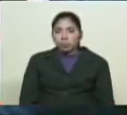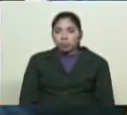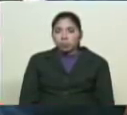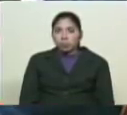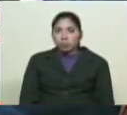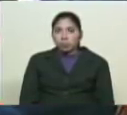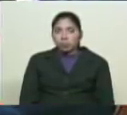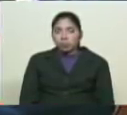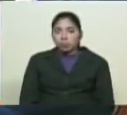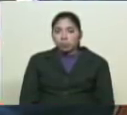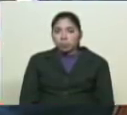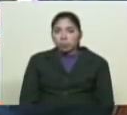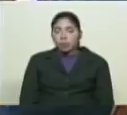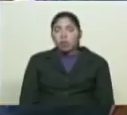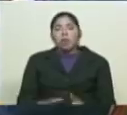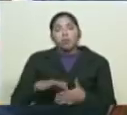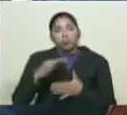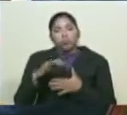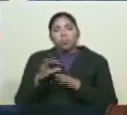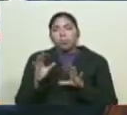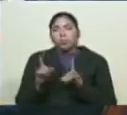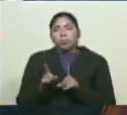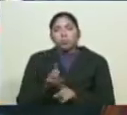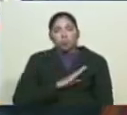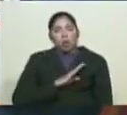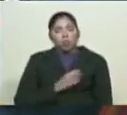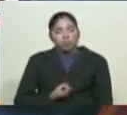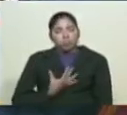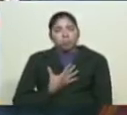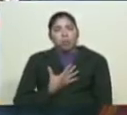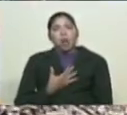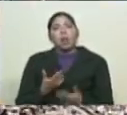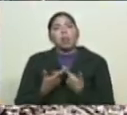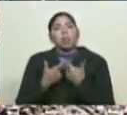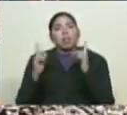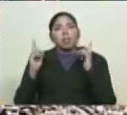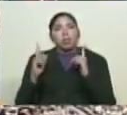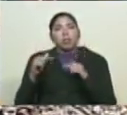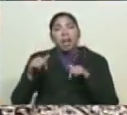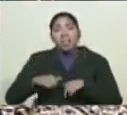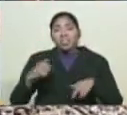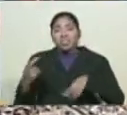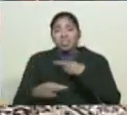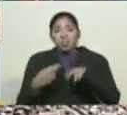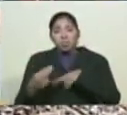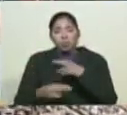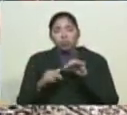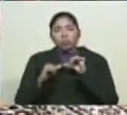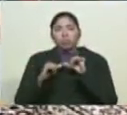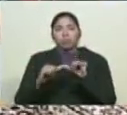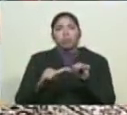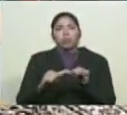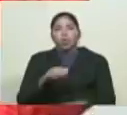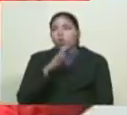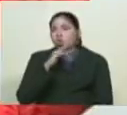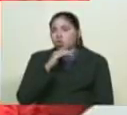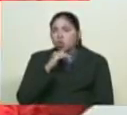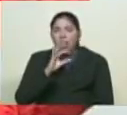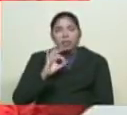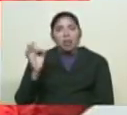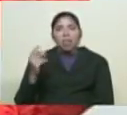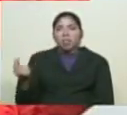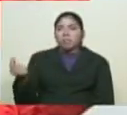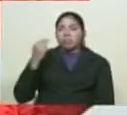espíritu libertario. Sin embargo, en diversas oportunidades ha dicho, la revolución se mantiene de pie, no habrá amenaza